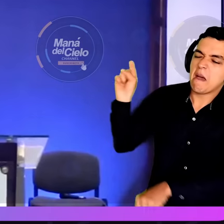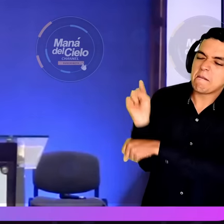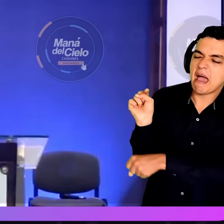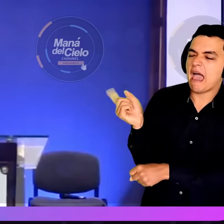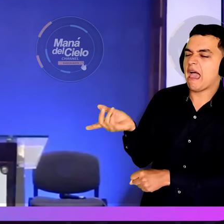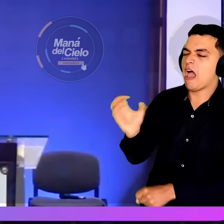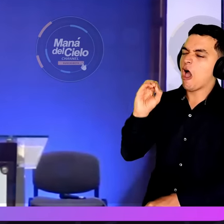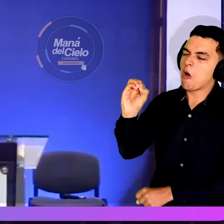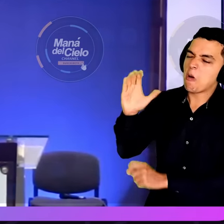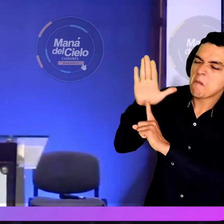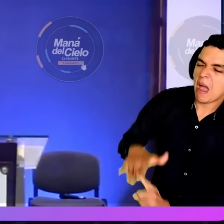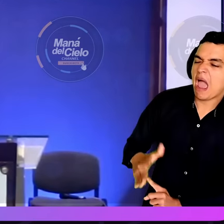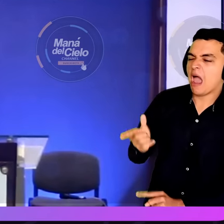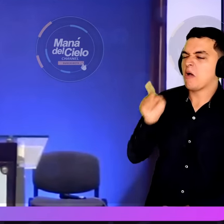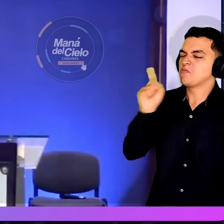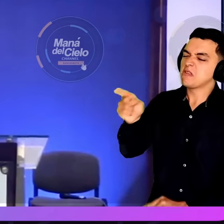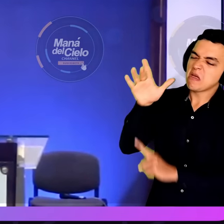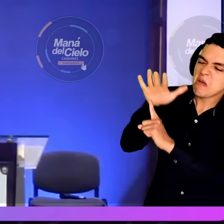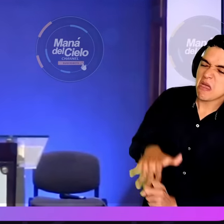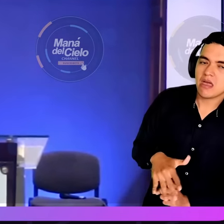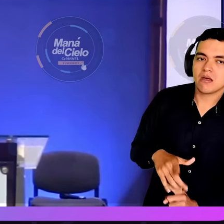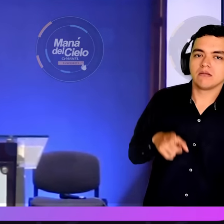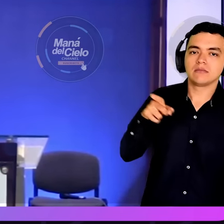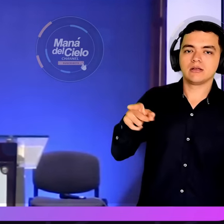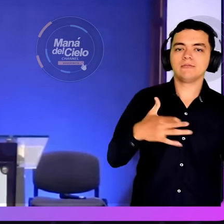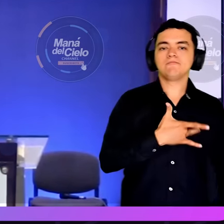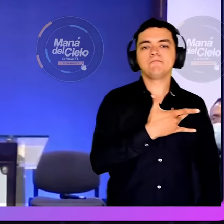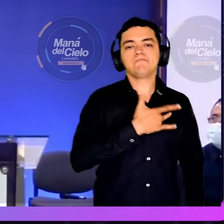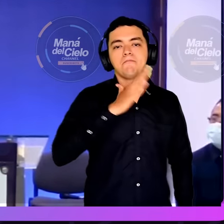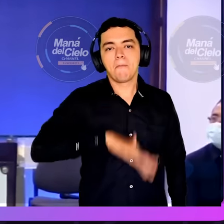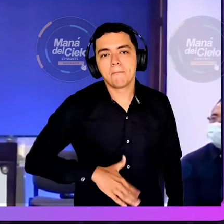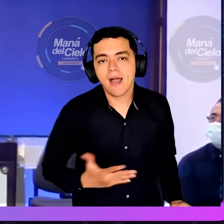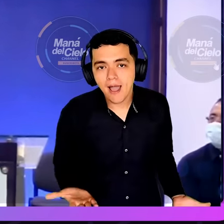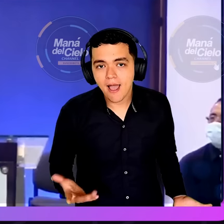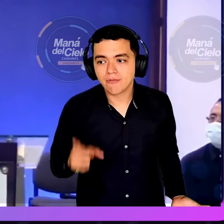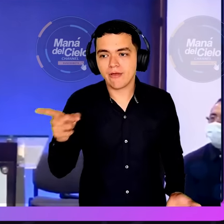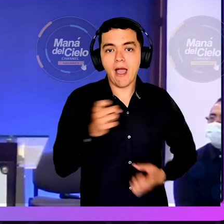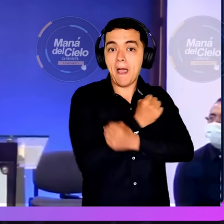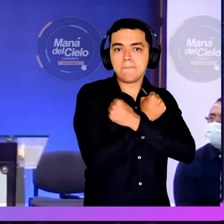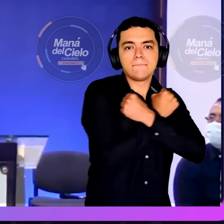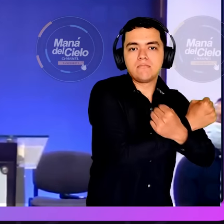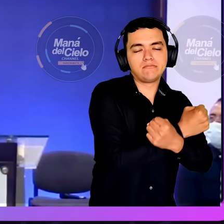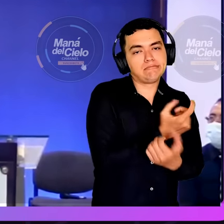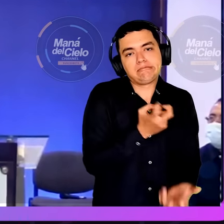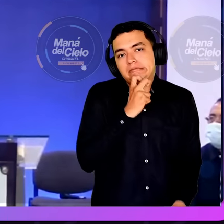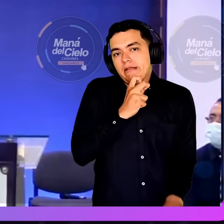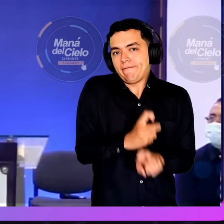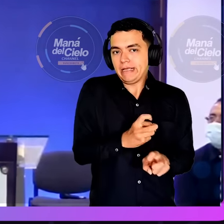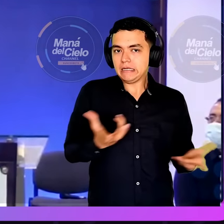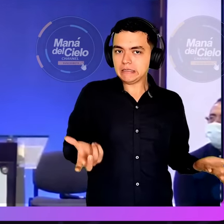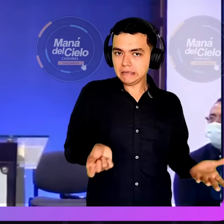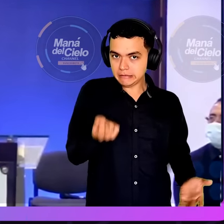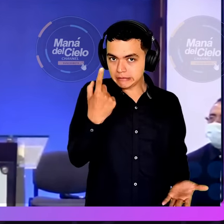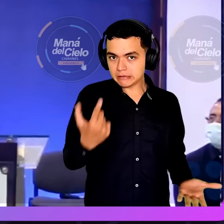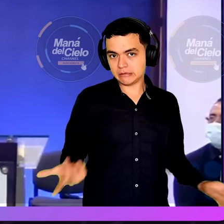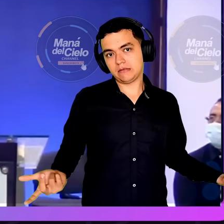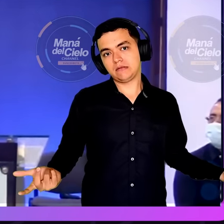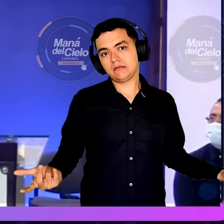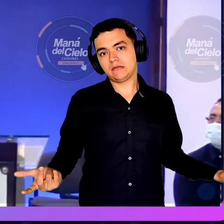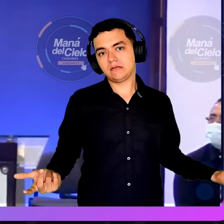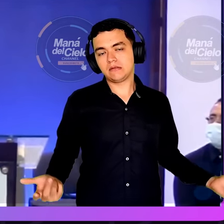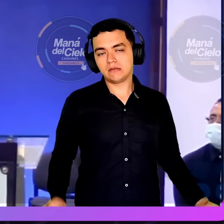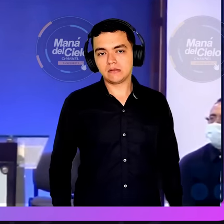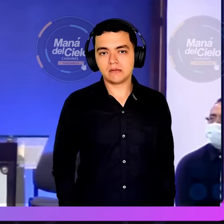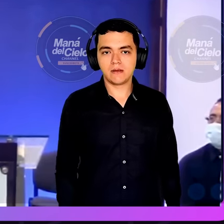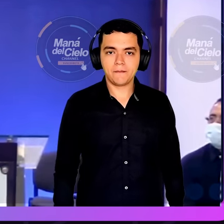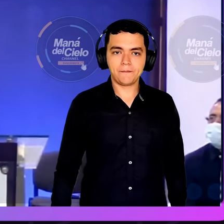le trae honra al hombre, pero le trae bendición a la mujer. Pero cuando usted irrespeta a su marido, cuando usted lo trata como un trapo viejo, cuando usted lo pisotea,